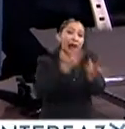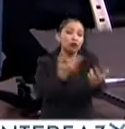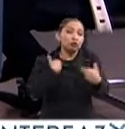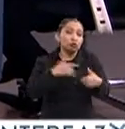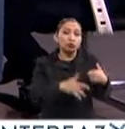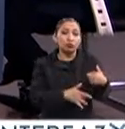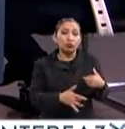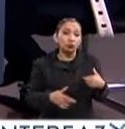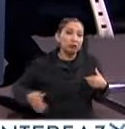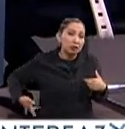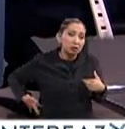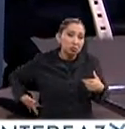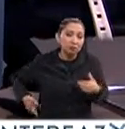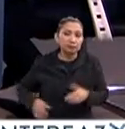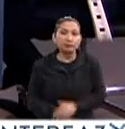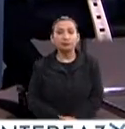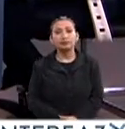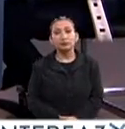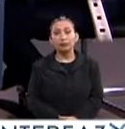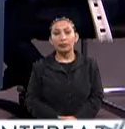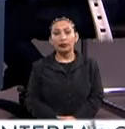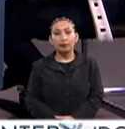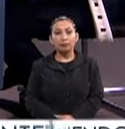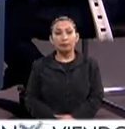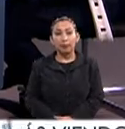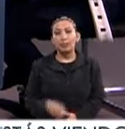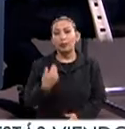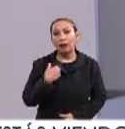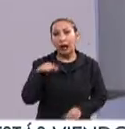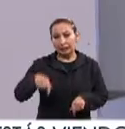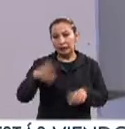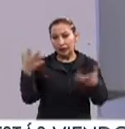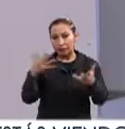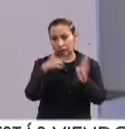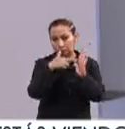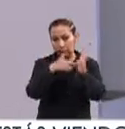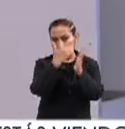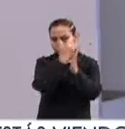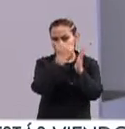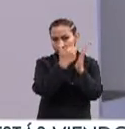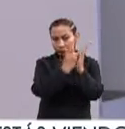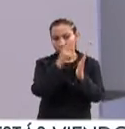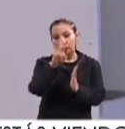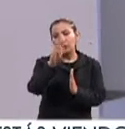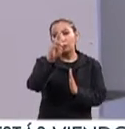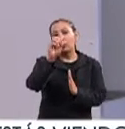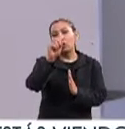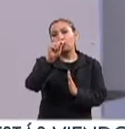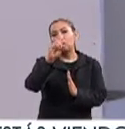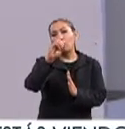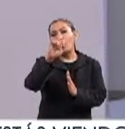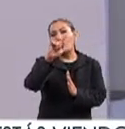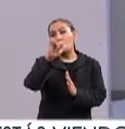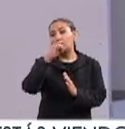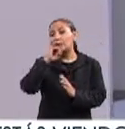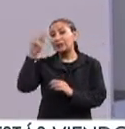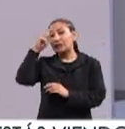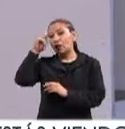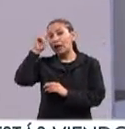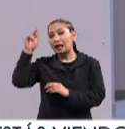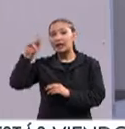agilizar esta situación? Sí, aquí lo que se realiza, el protocolo que nosotros llevamos, interviene el área de